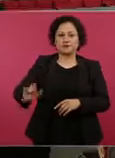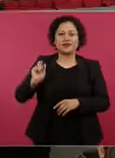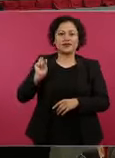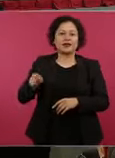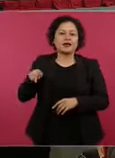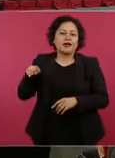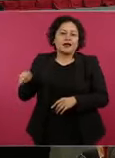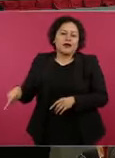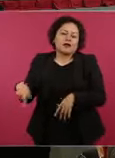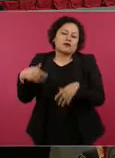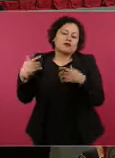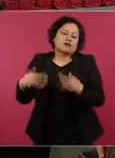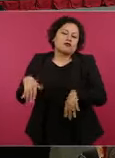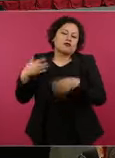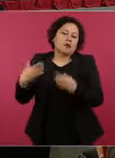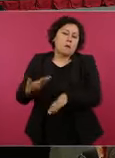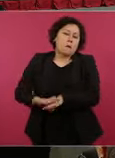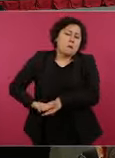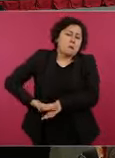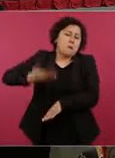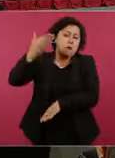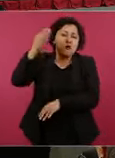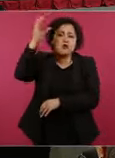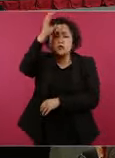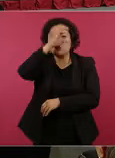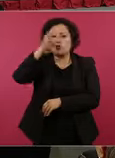y es una de las regiones